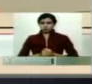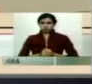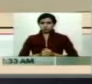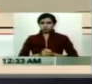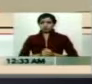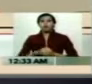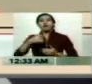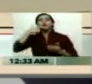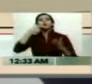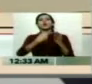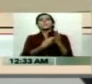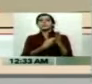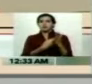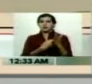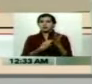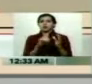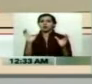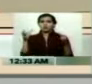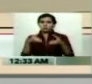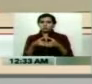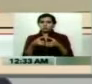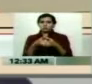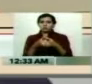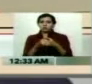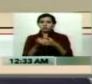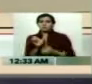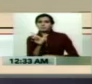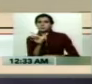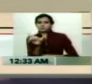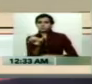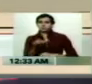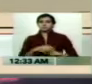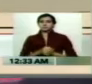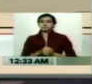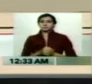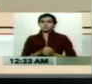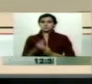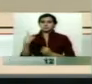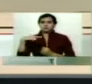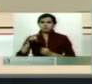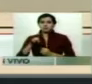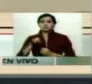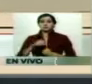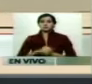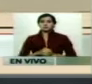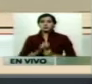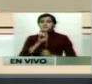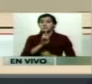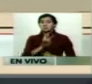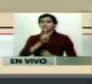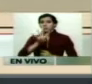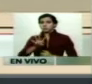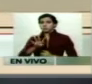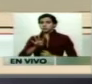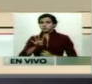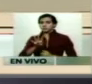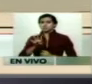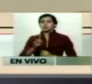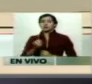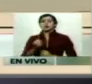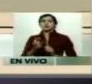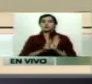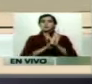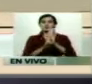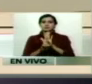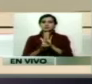Nacional Electoral. ¿Pero a usted le parece que esto es normal? ¿Le parece que esto es lo correcto? ¿Que casi 24 horas después